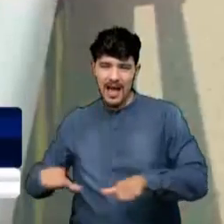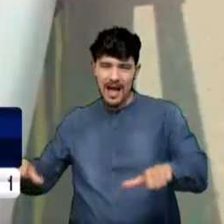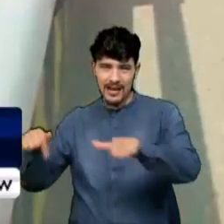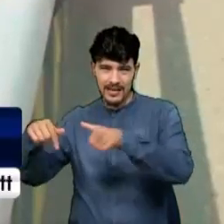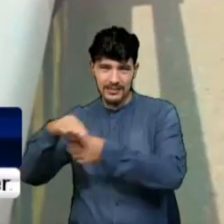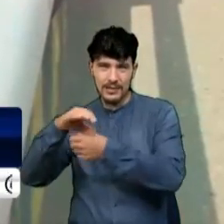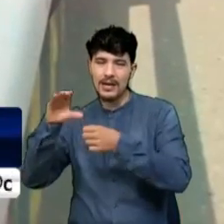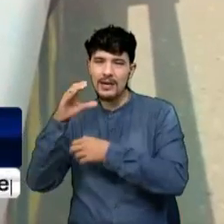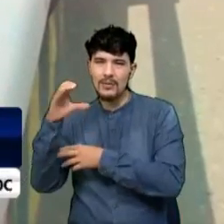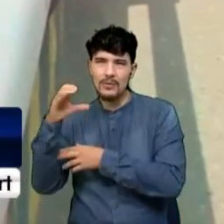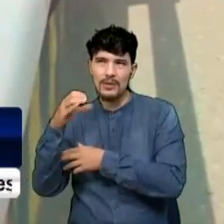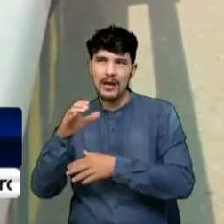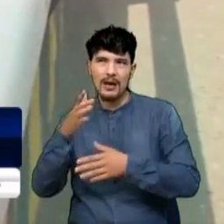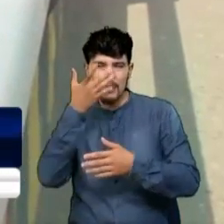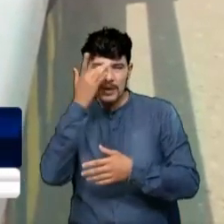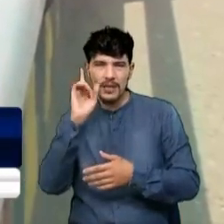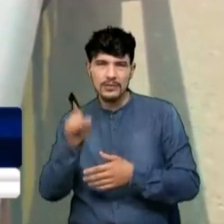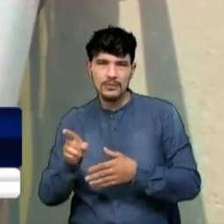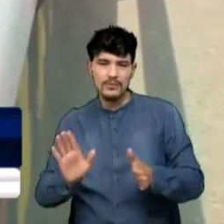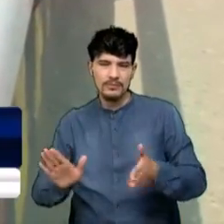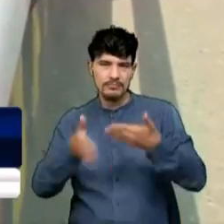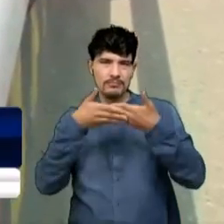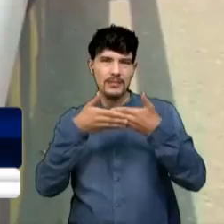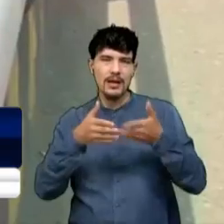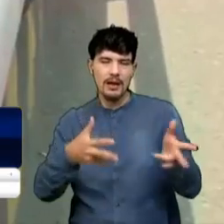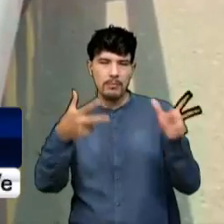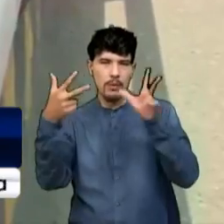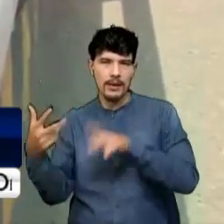metropolitana sobre el cierre del puente Benito Hernández.